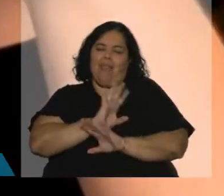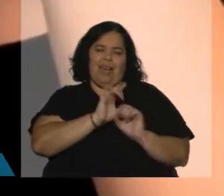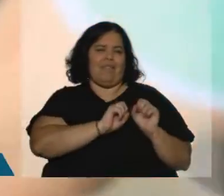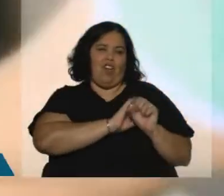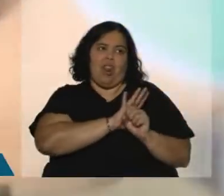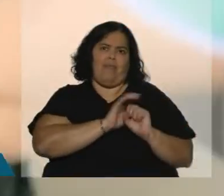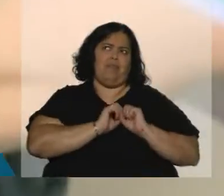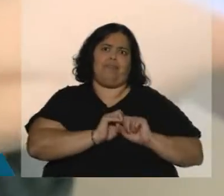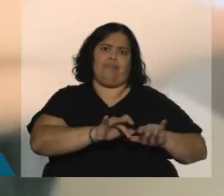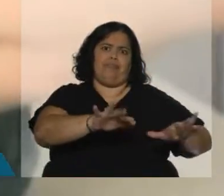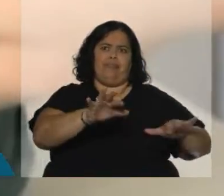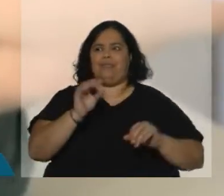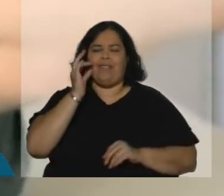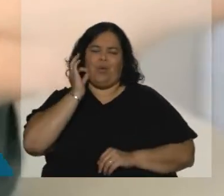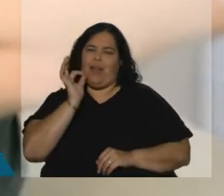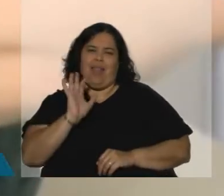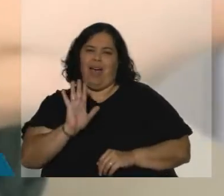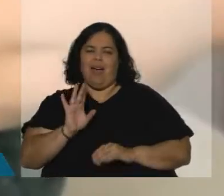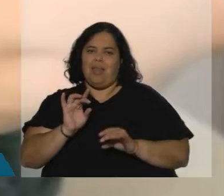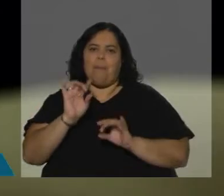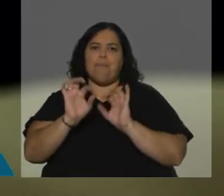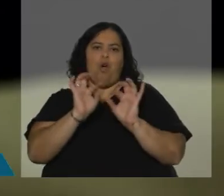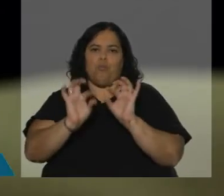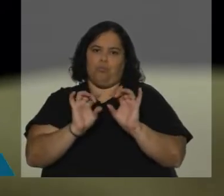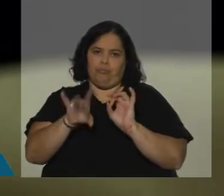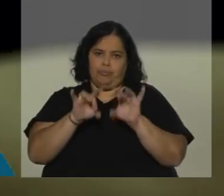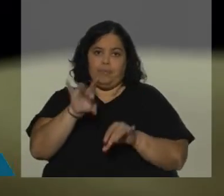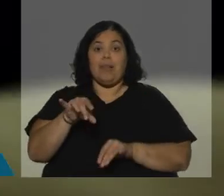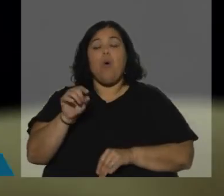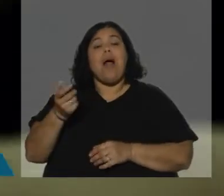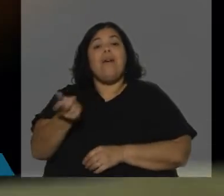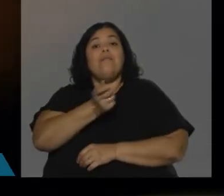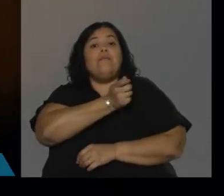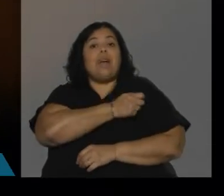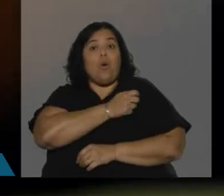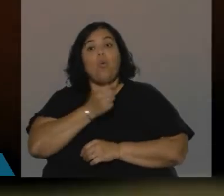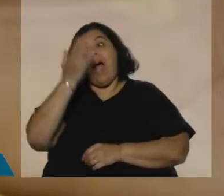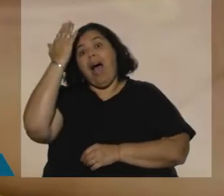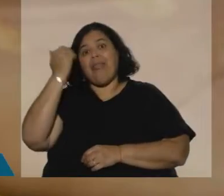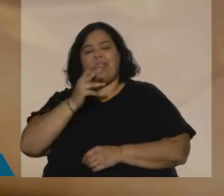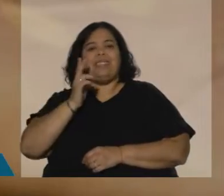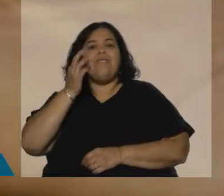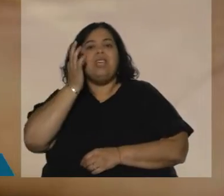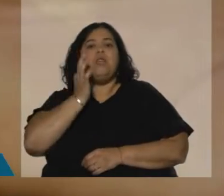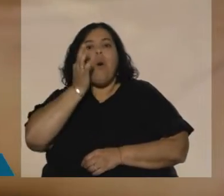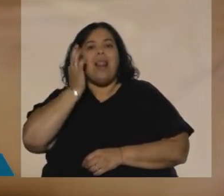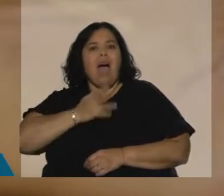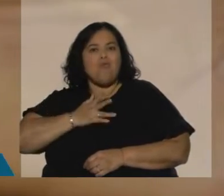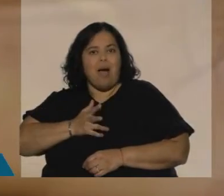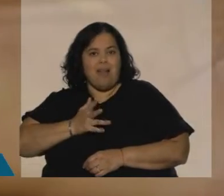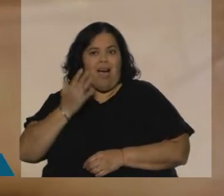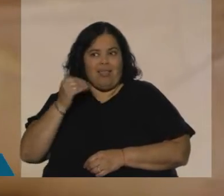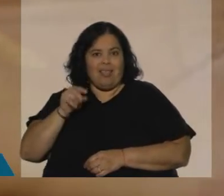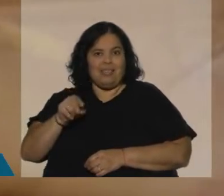contrarrestar estos sitios la vacuna que erradicó la viruela antivariólica que muchos conocerán es una vacuna